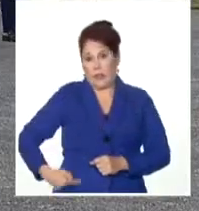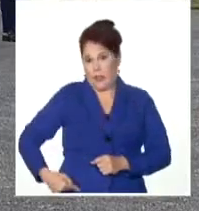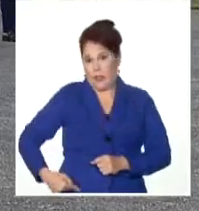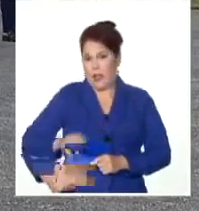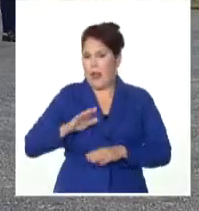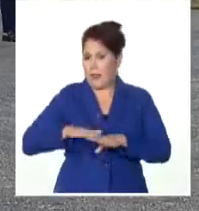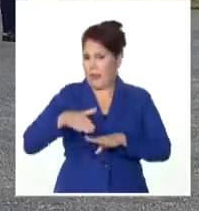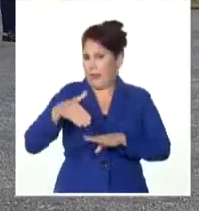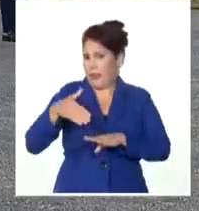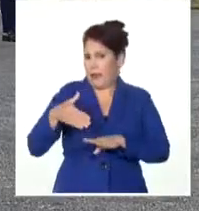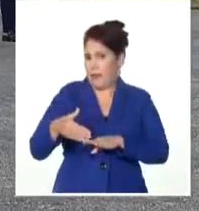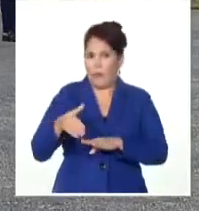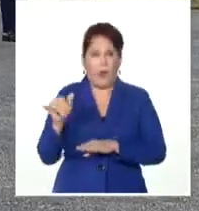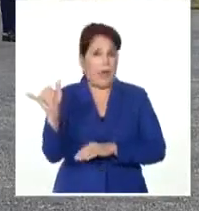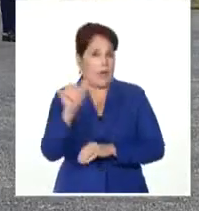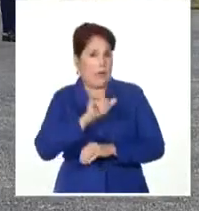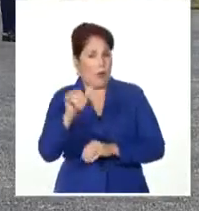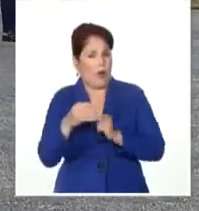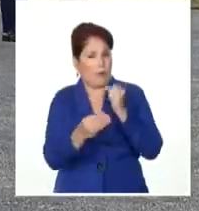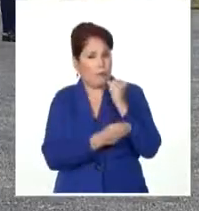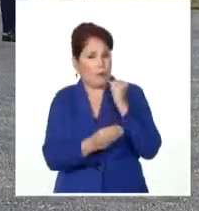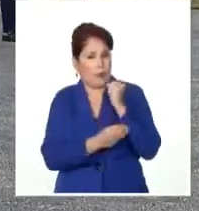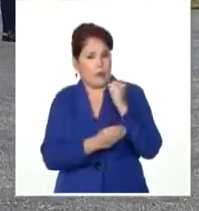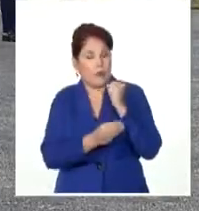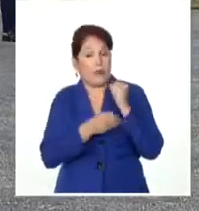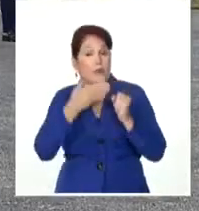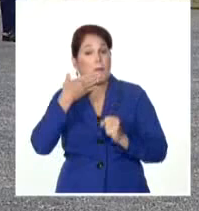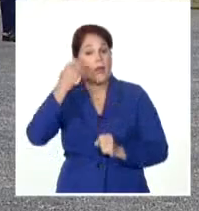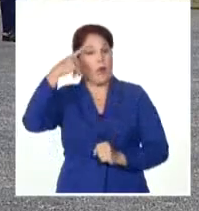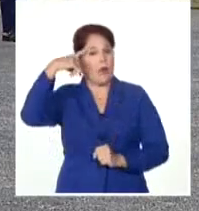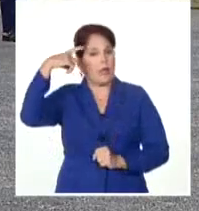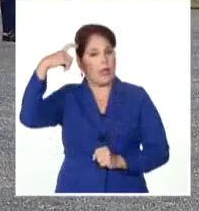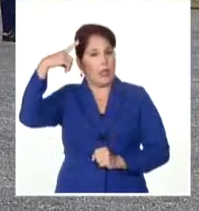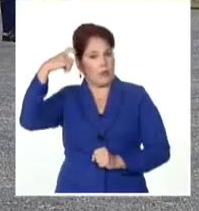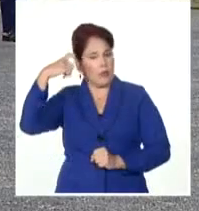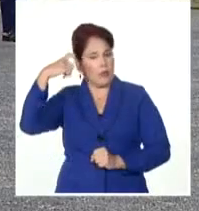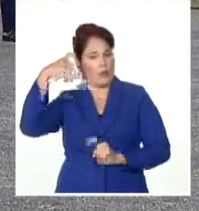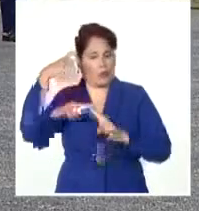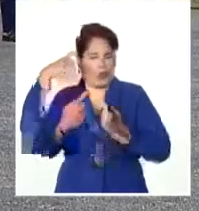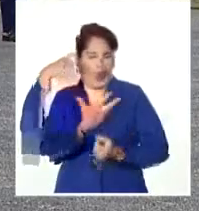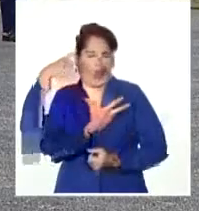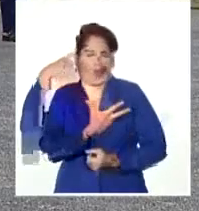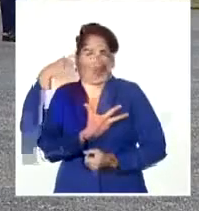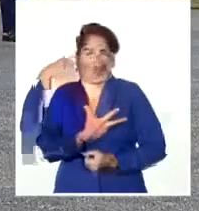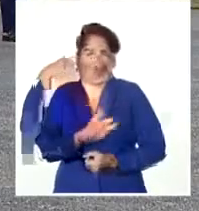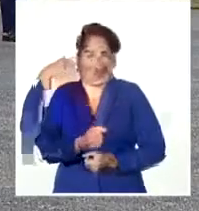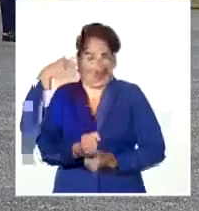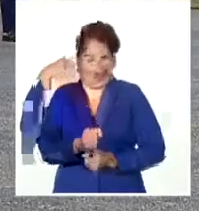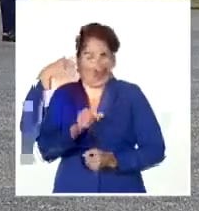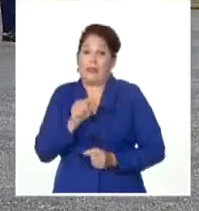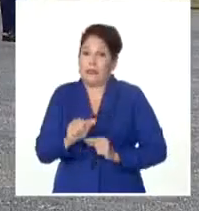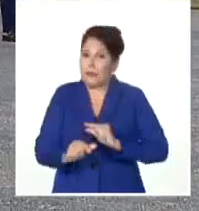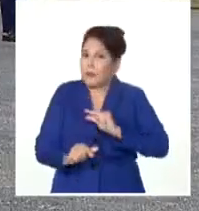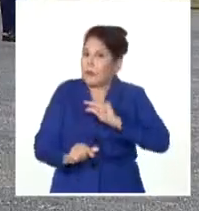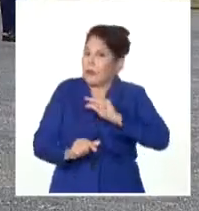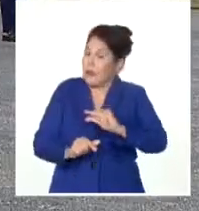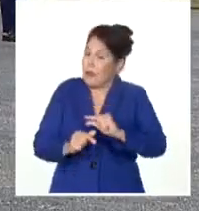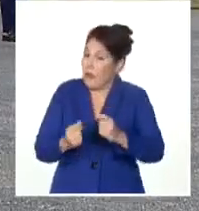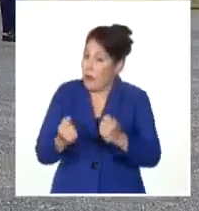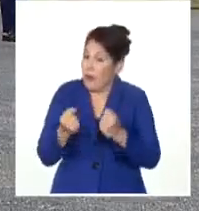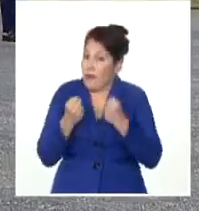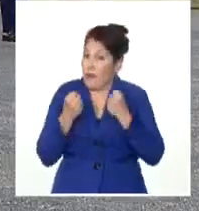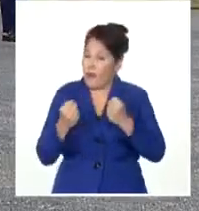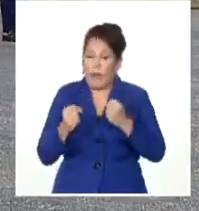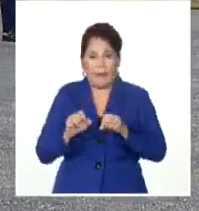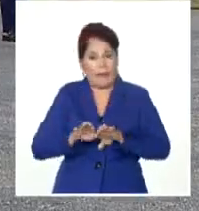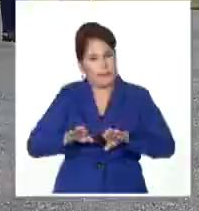años después, alimentaron y fortalecieron los mejores sueños, pero lamentablemente lo alcanzado, aunque grande y valioso,